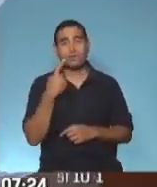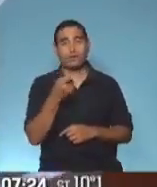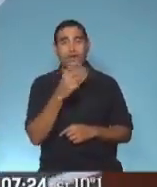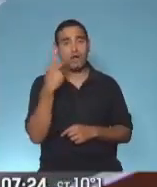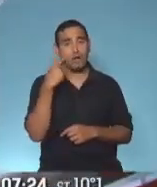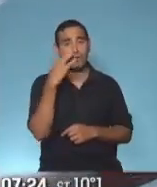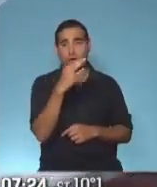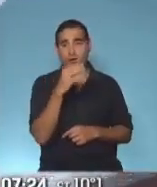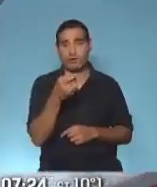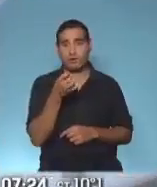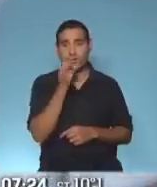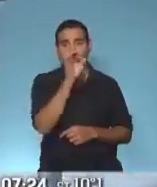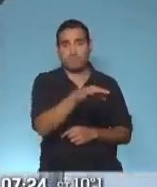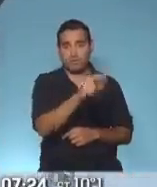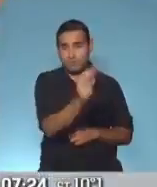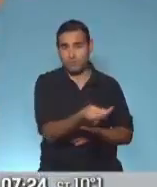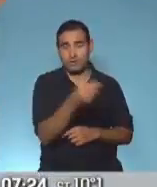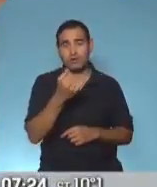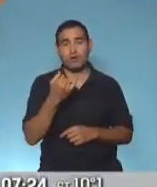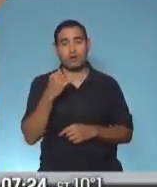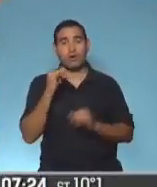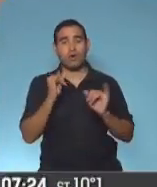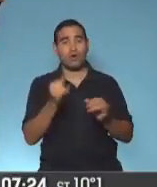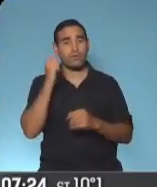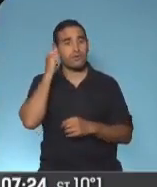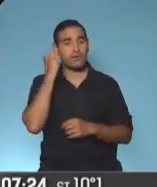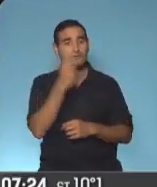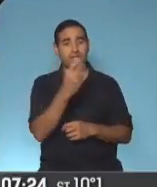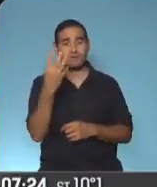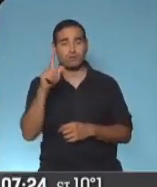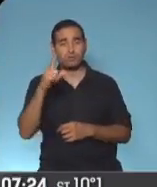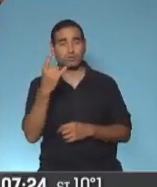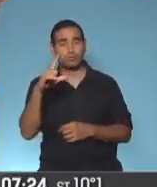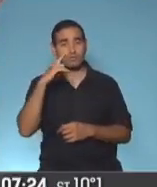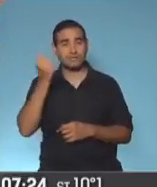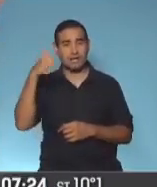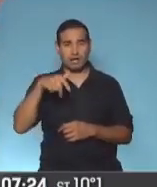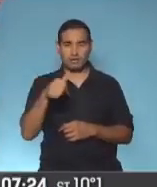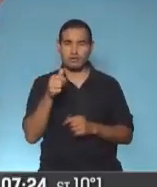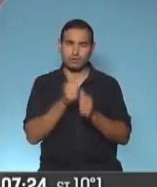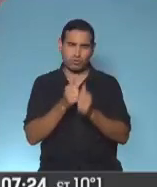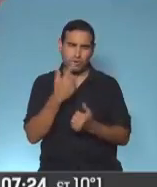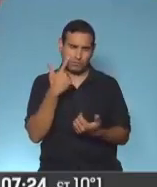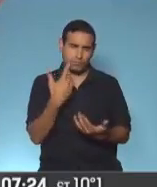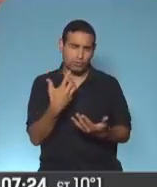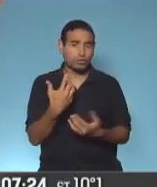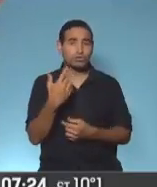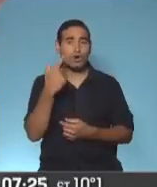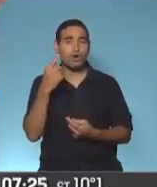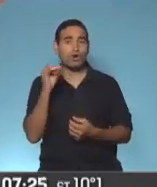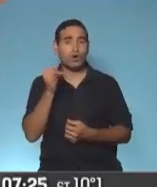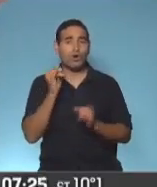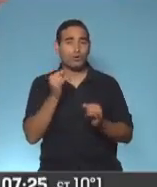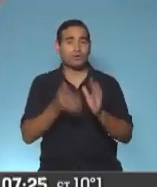abuelo, que terminó perdiendo la vida. Es un joven de 24 años, Luciano Torales Pereira. La historia es conocida, es este joven que viajó